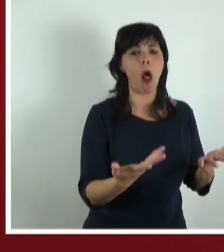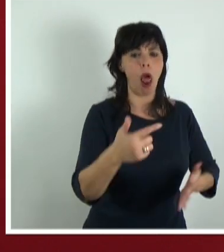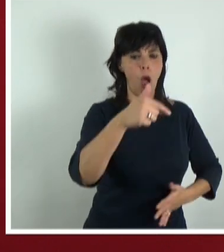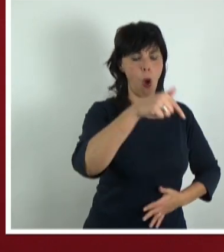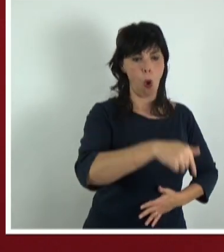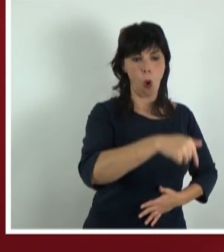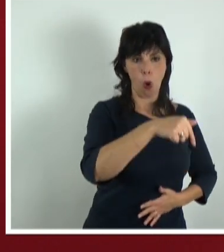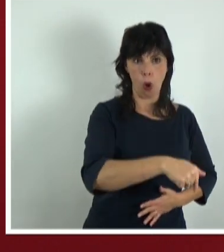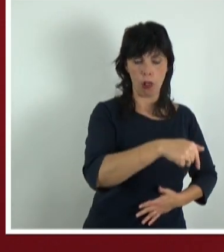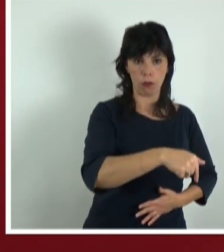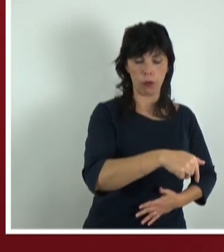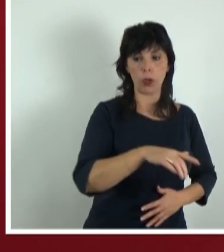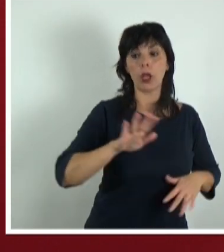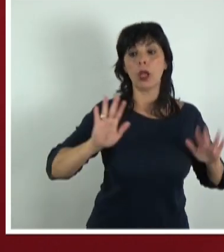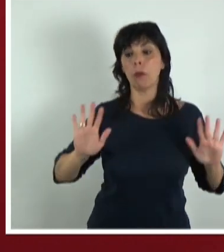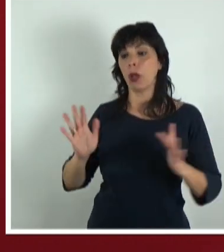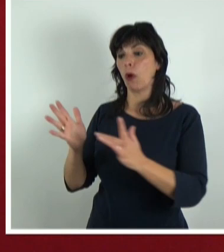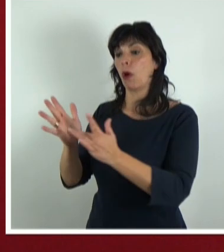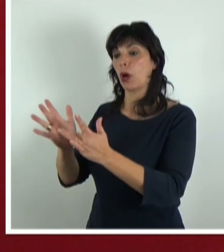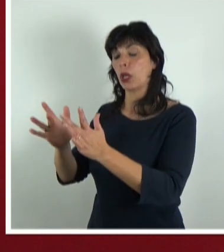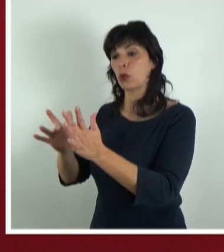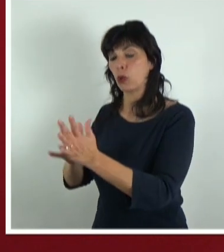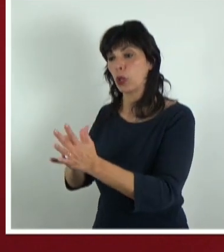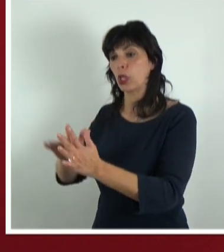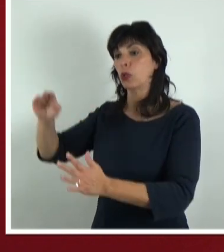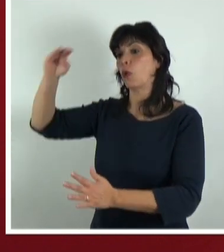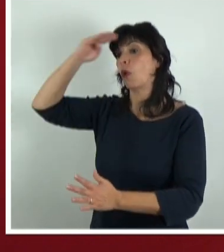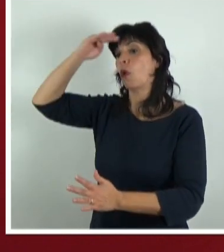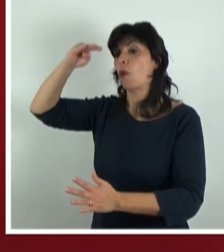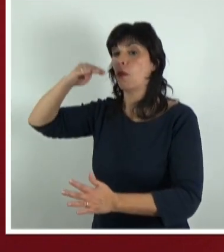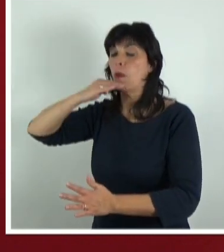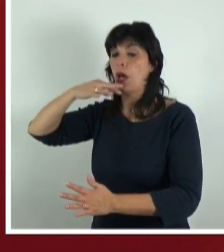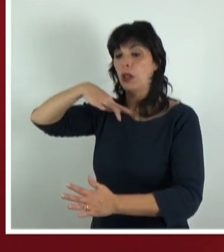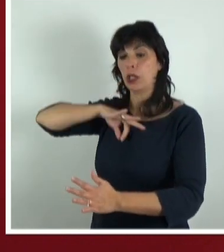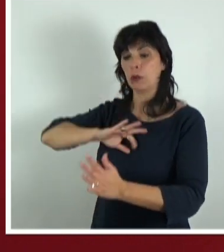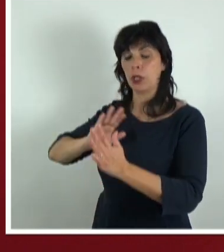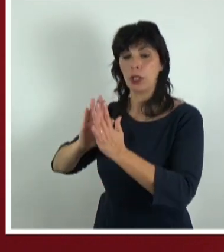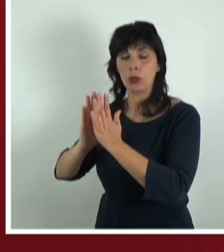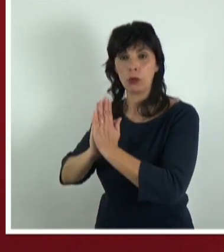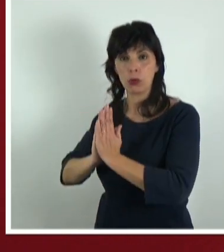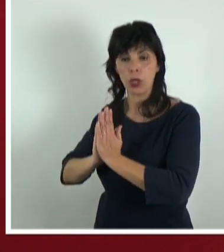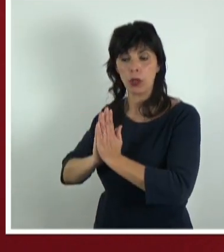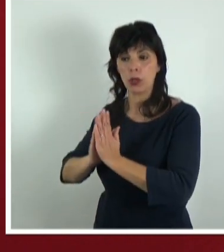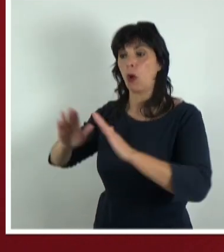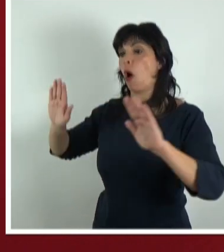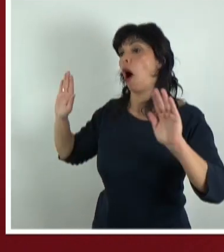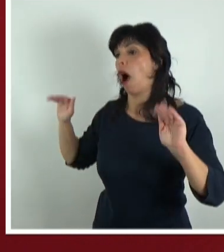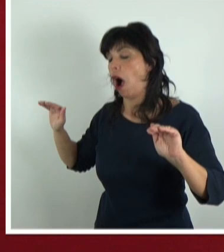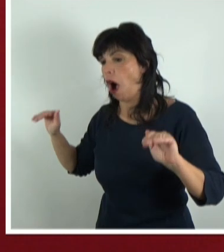Pero Jesucristo, el Padre y el Espíritu Santo, los